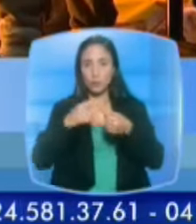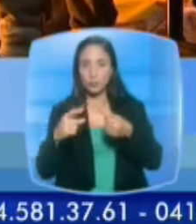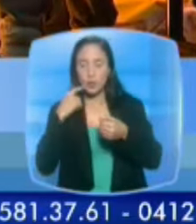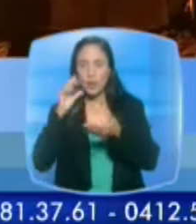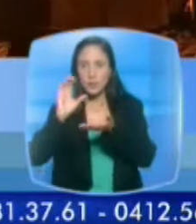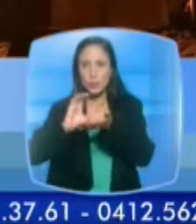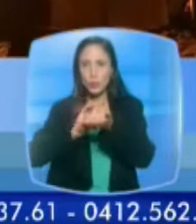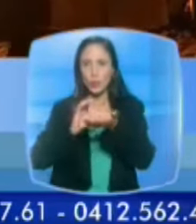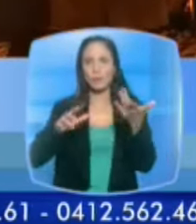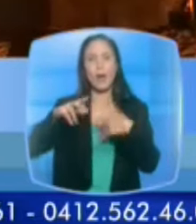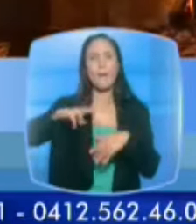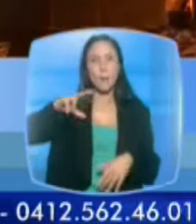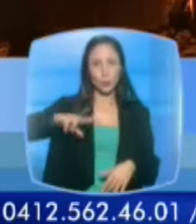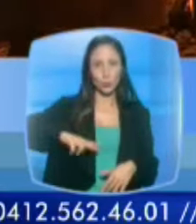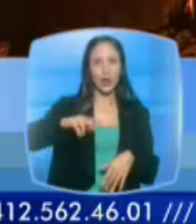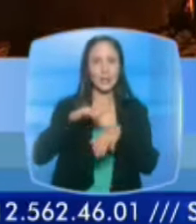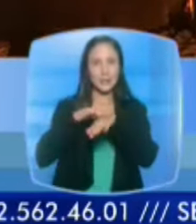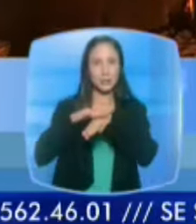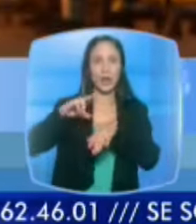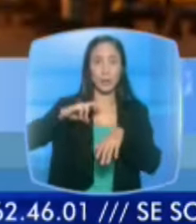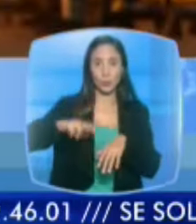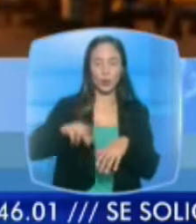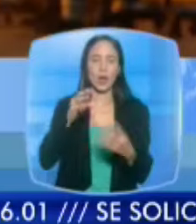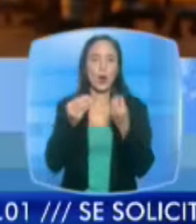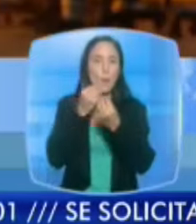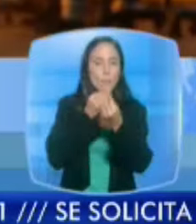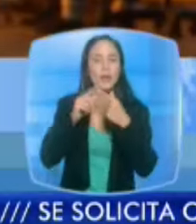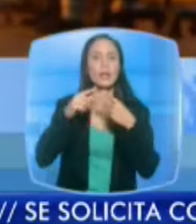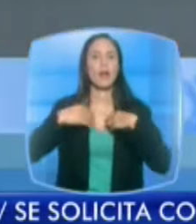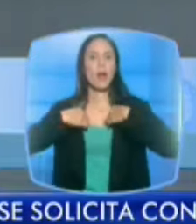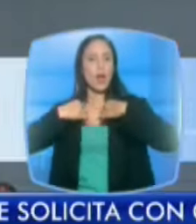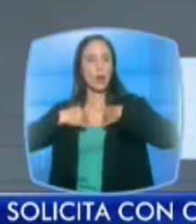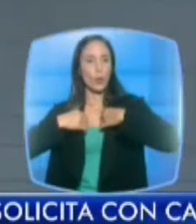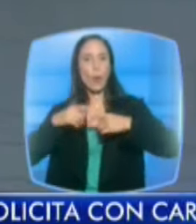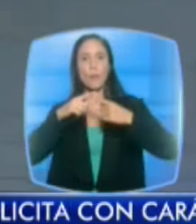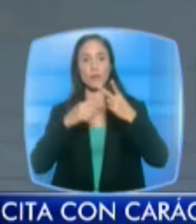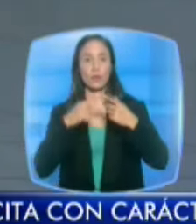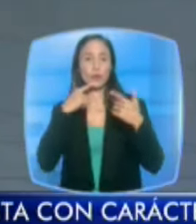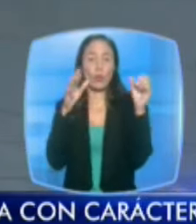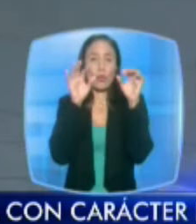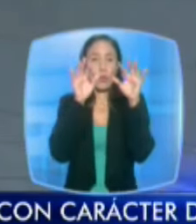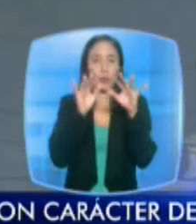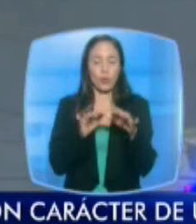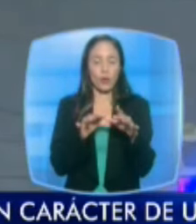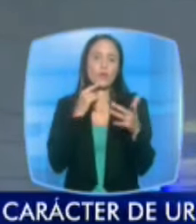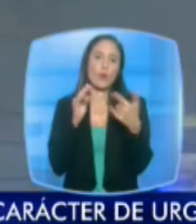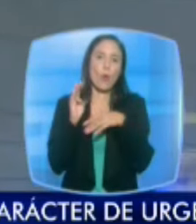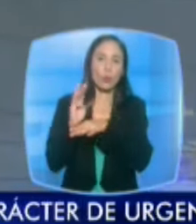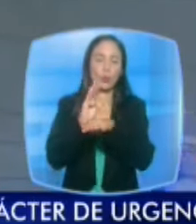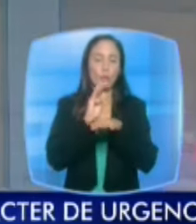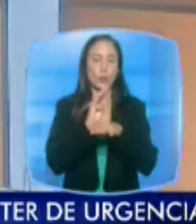la ciudad, les darán alimentación, así como ropa que los proteja de las altas temperaturas.